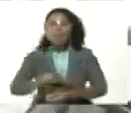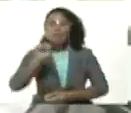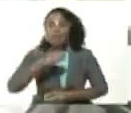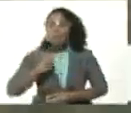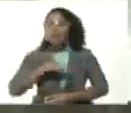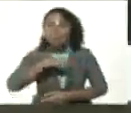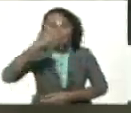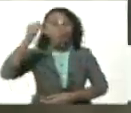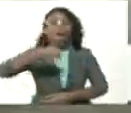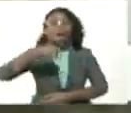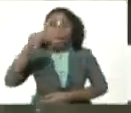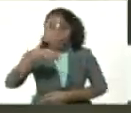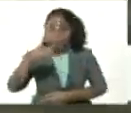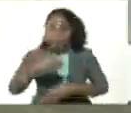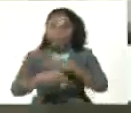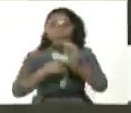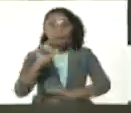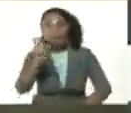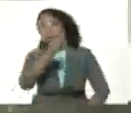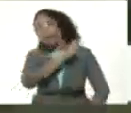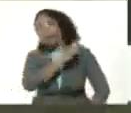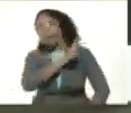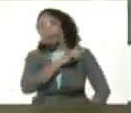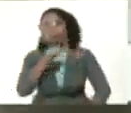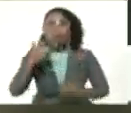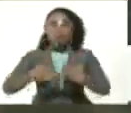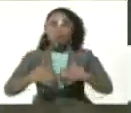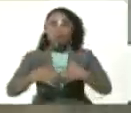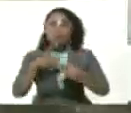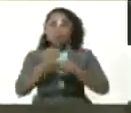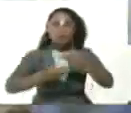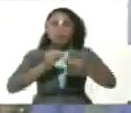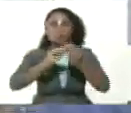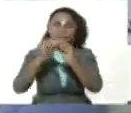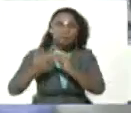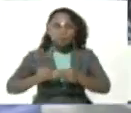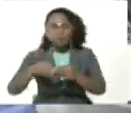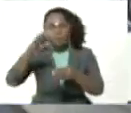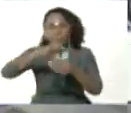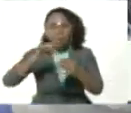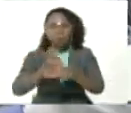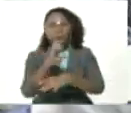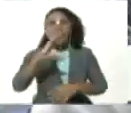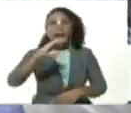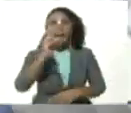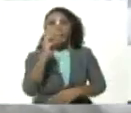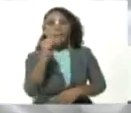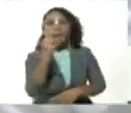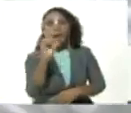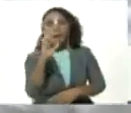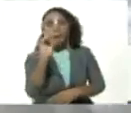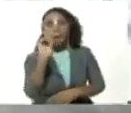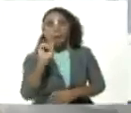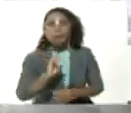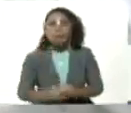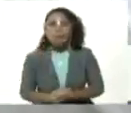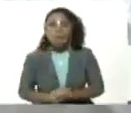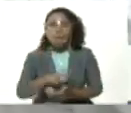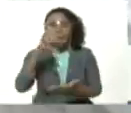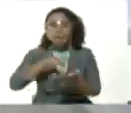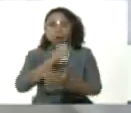con los hermanos gerentes de esta planta procesadora y cultivadora del camarón del estado Zulia. El